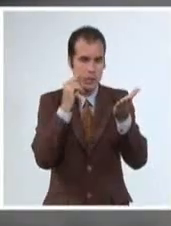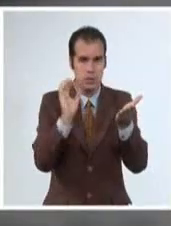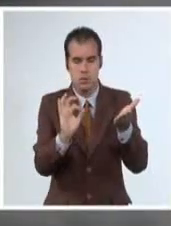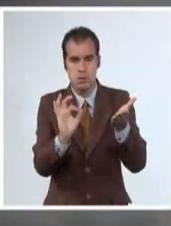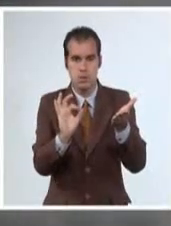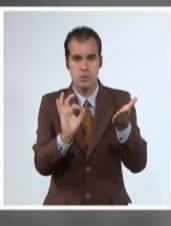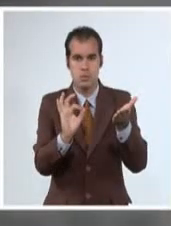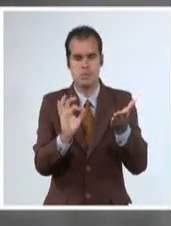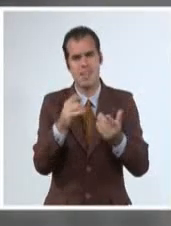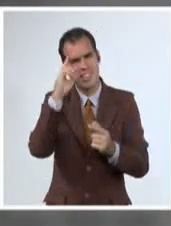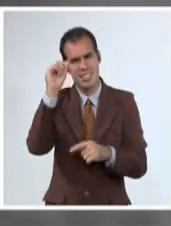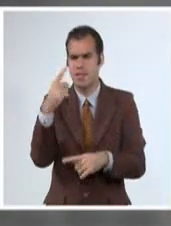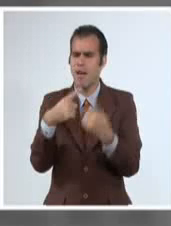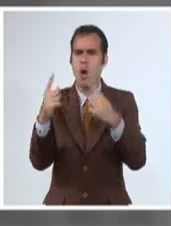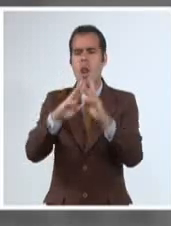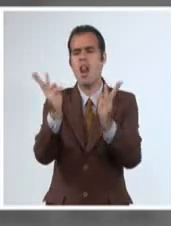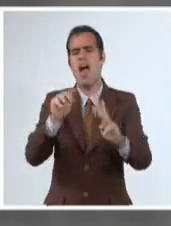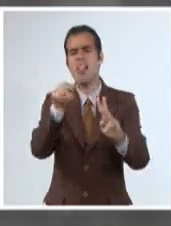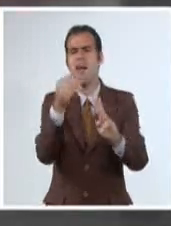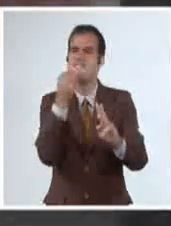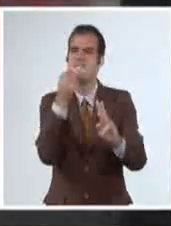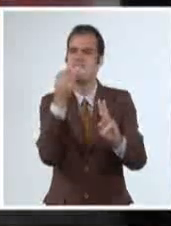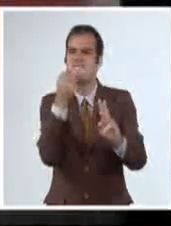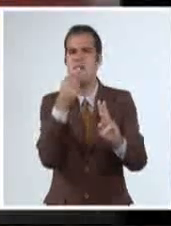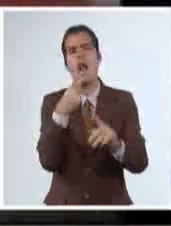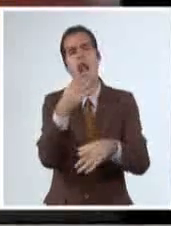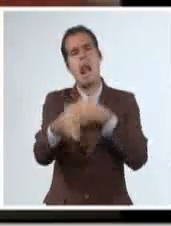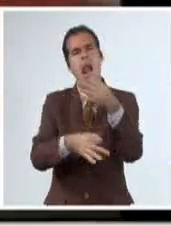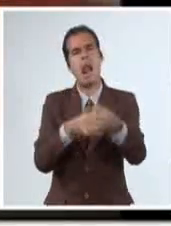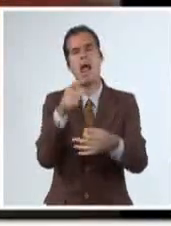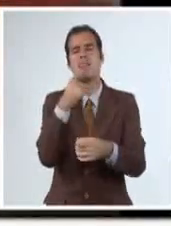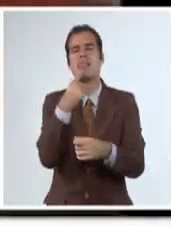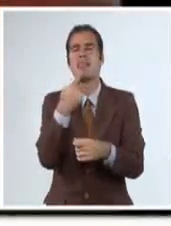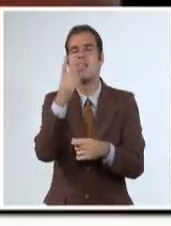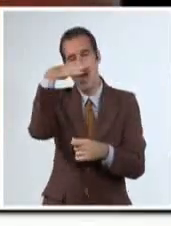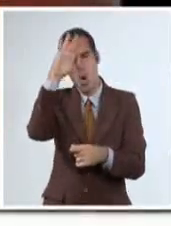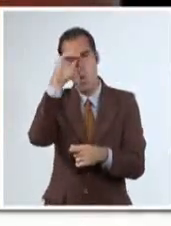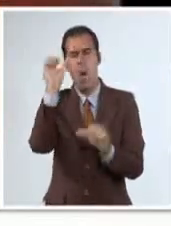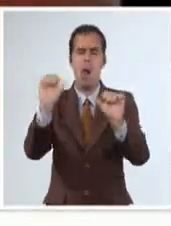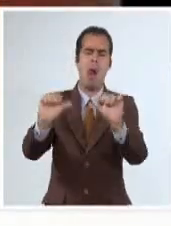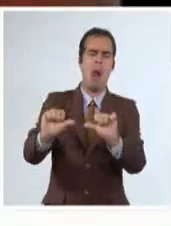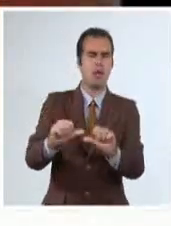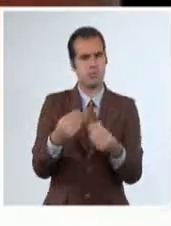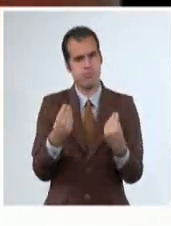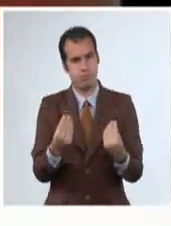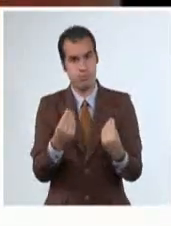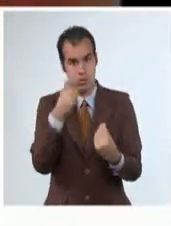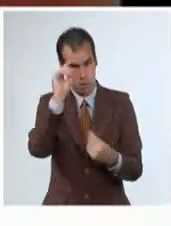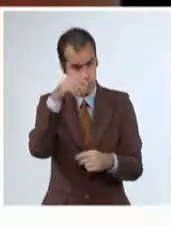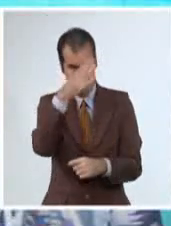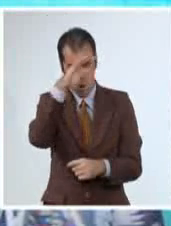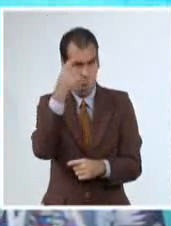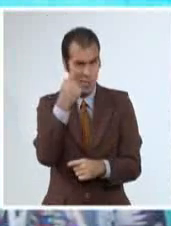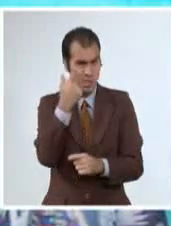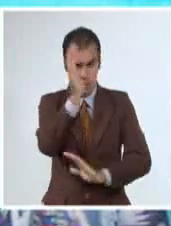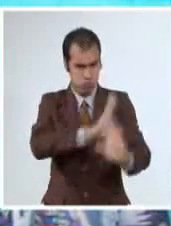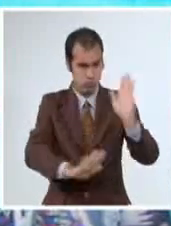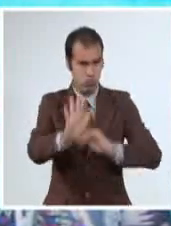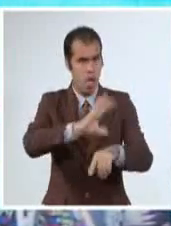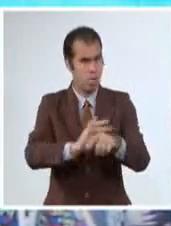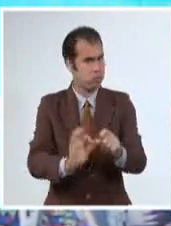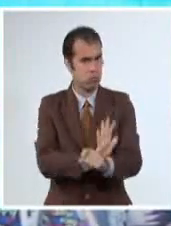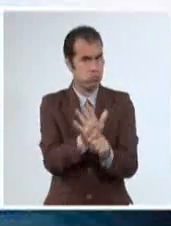que manipulaciones en las redes intenten construir una Cuba paralela a esta, inmunizada contra los virus y contra las amenazas. Tampoco